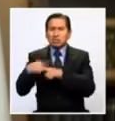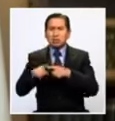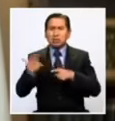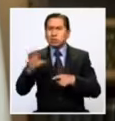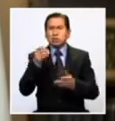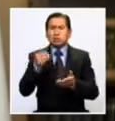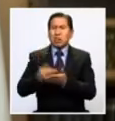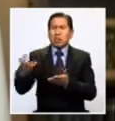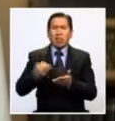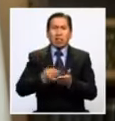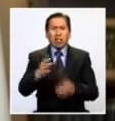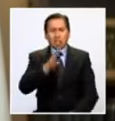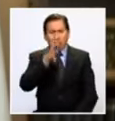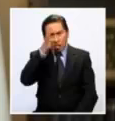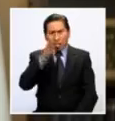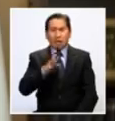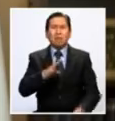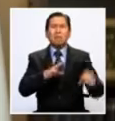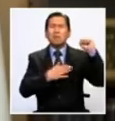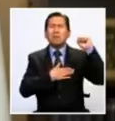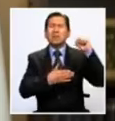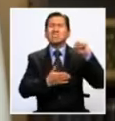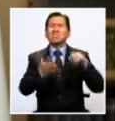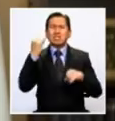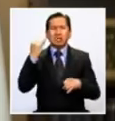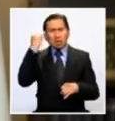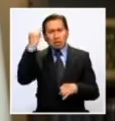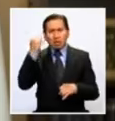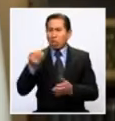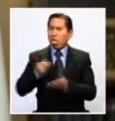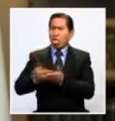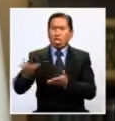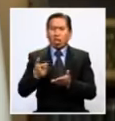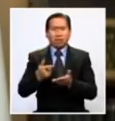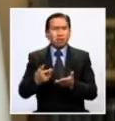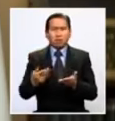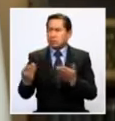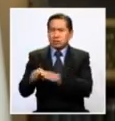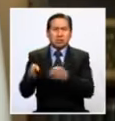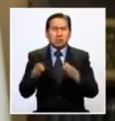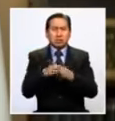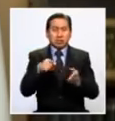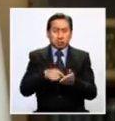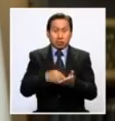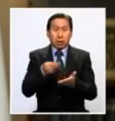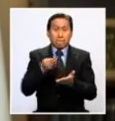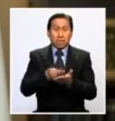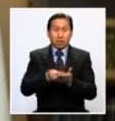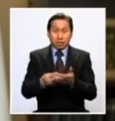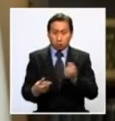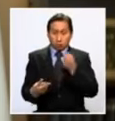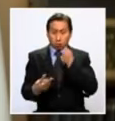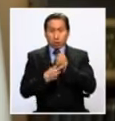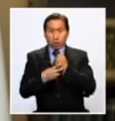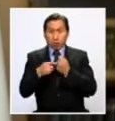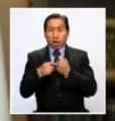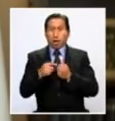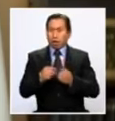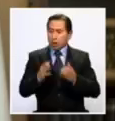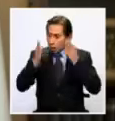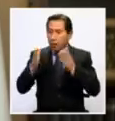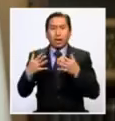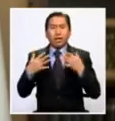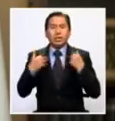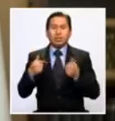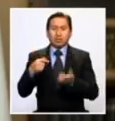gastos absurdos que inventó el MAS y que eran puro despilfarro. Ese dinero será utilizado en salud y